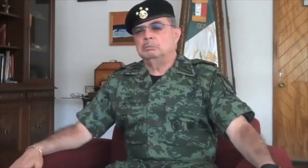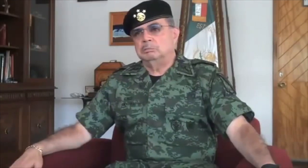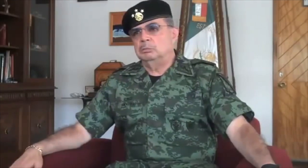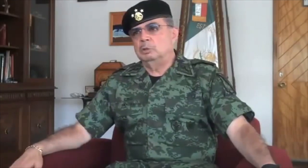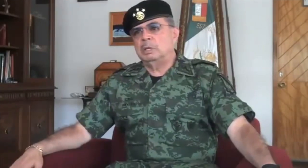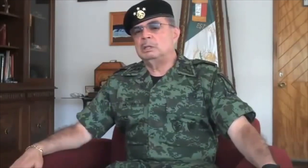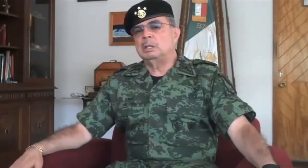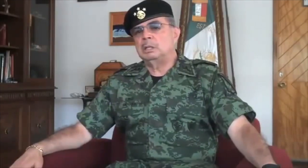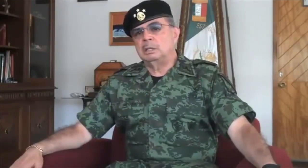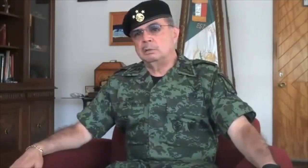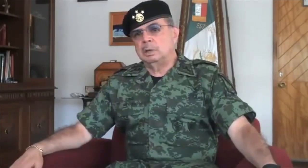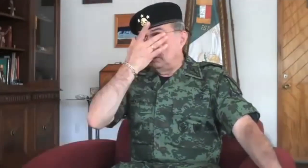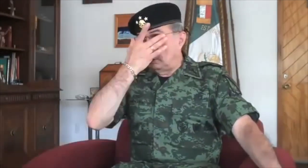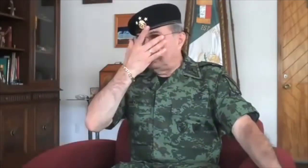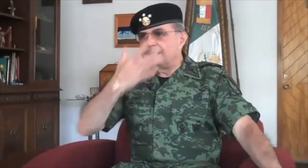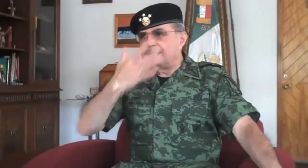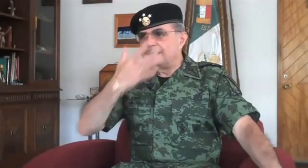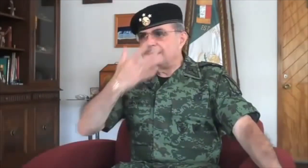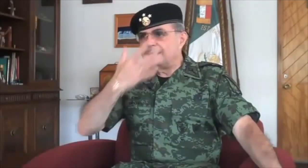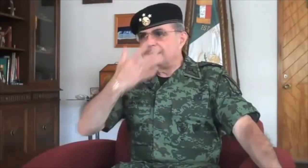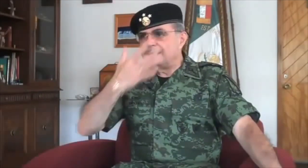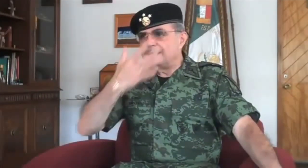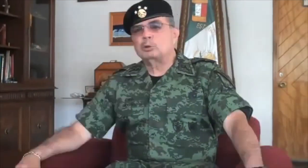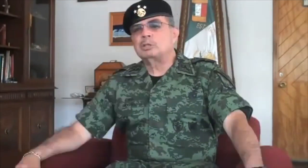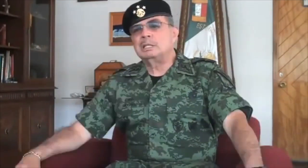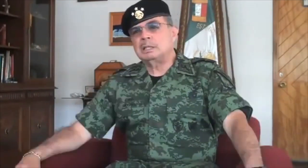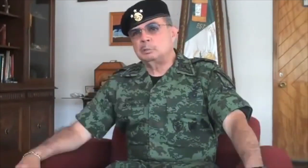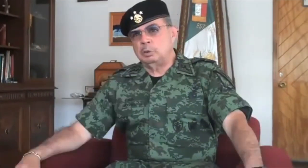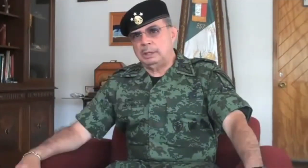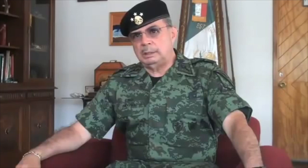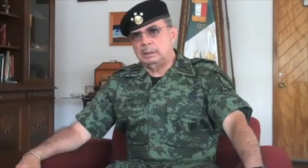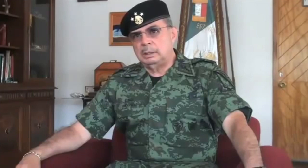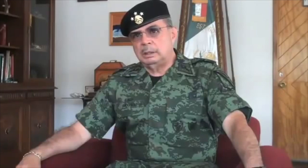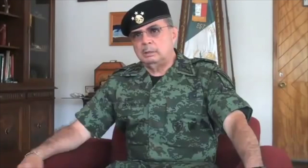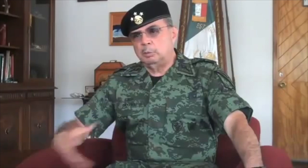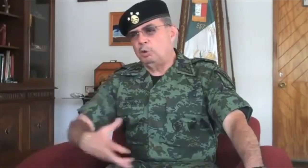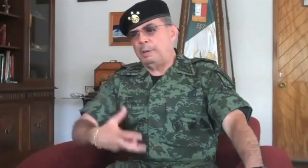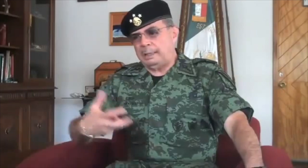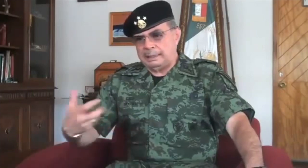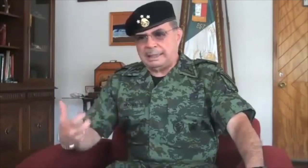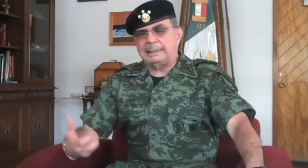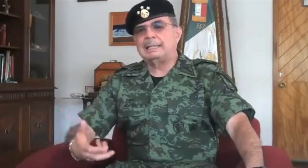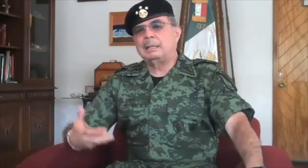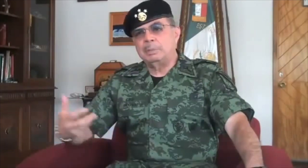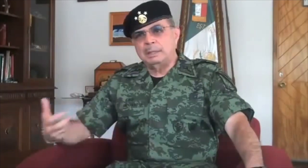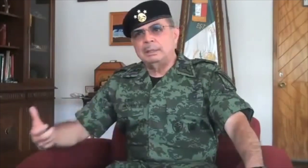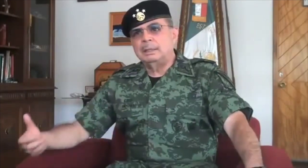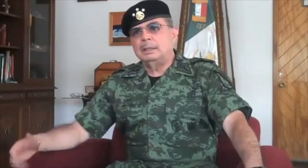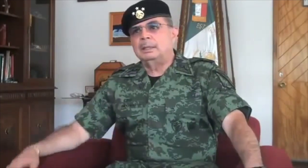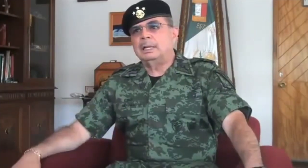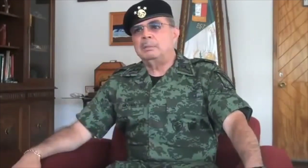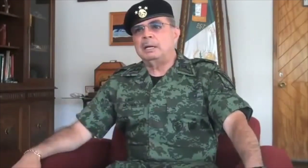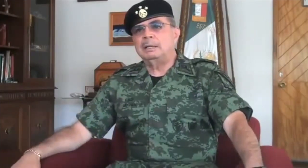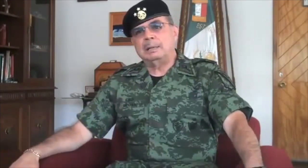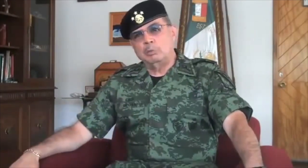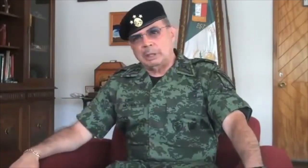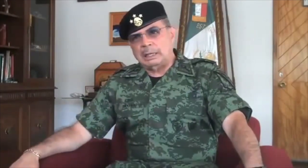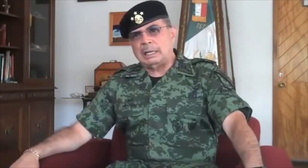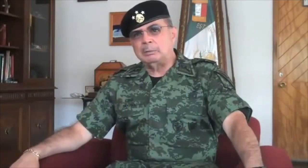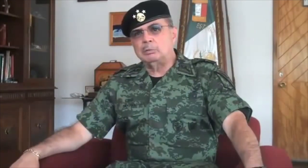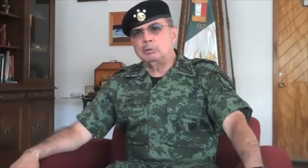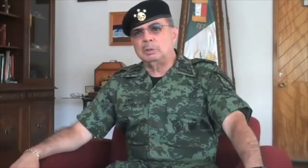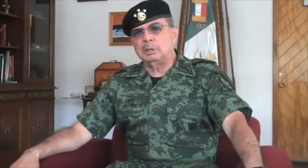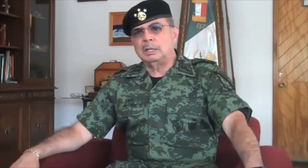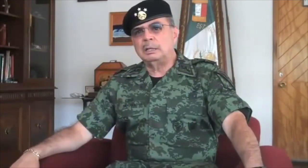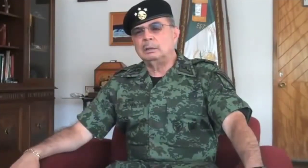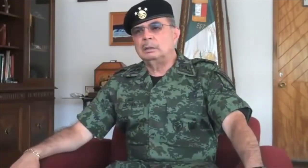valores axiológicos sólidos que chocan con las formas con que hoy se conduce el país. El general Gaitán finaliza